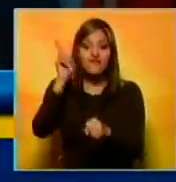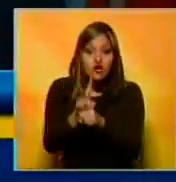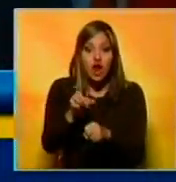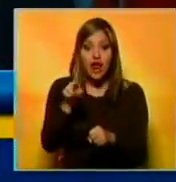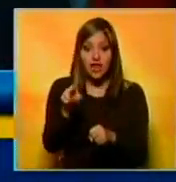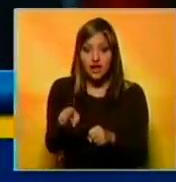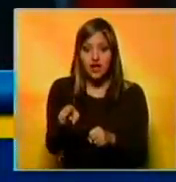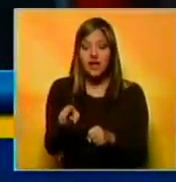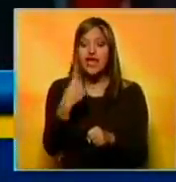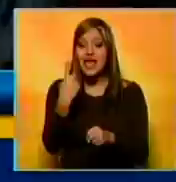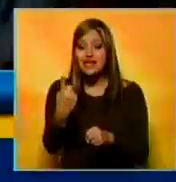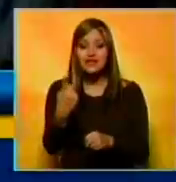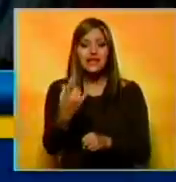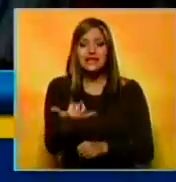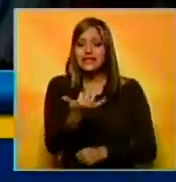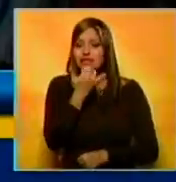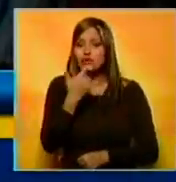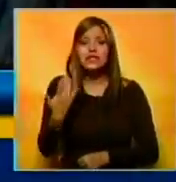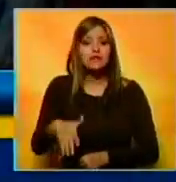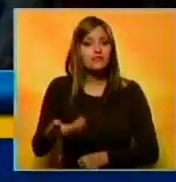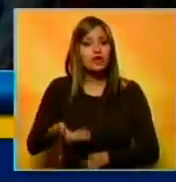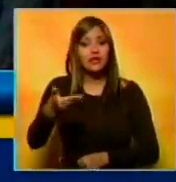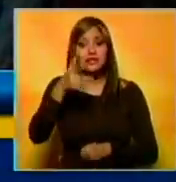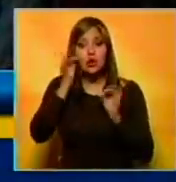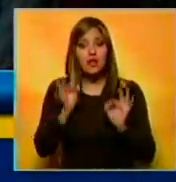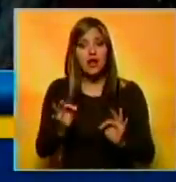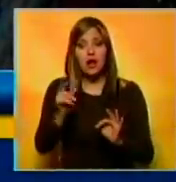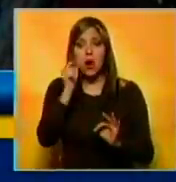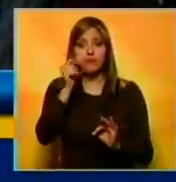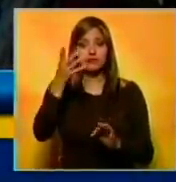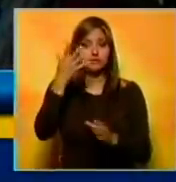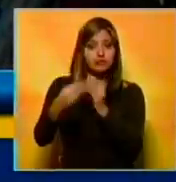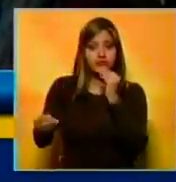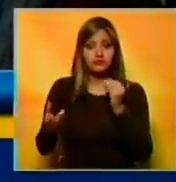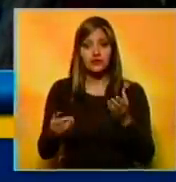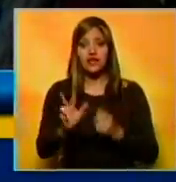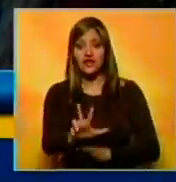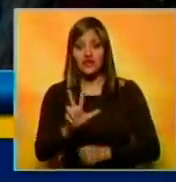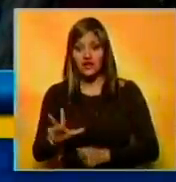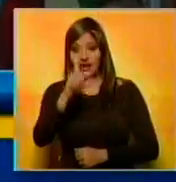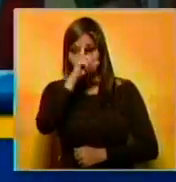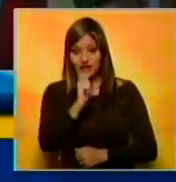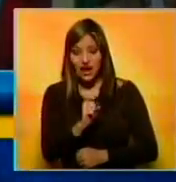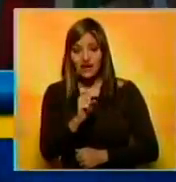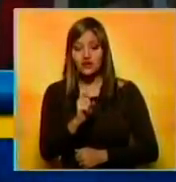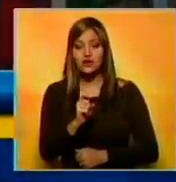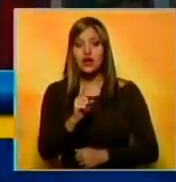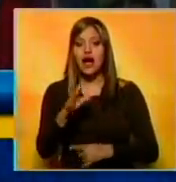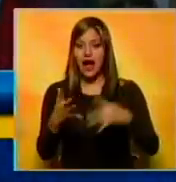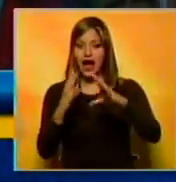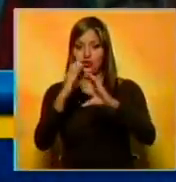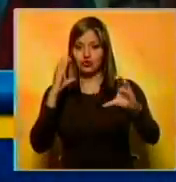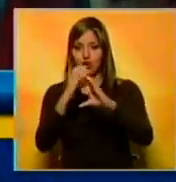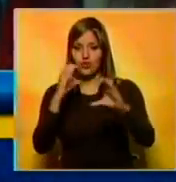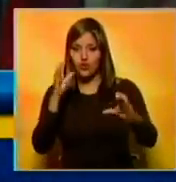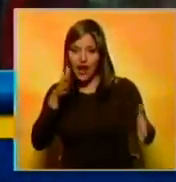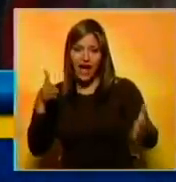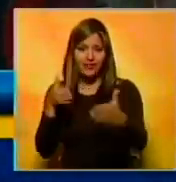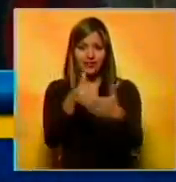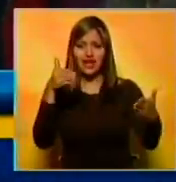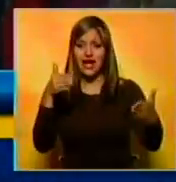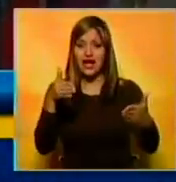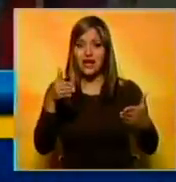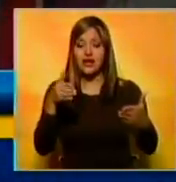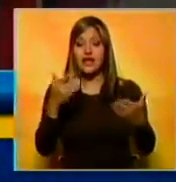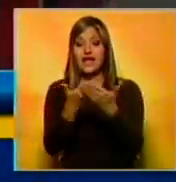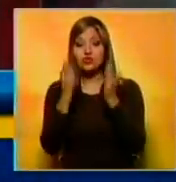Delhi como una falla importante en la seguridad de la prisión. El hombre de 33 años conducía el autobús en el que fue atacada brutalmente